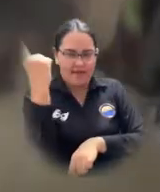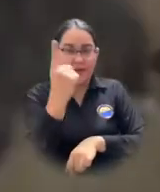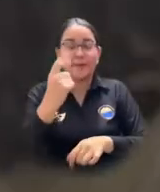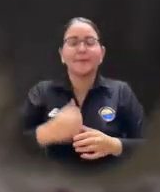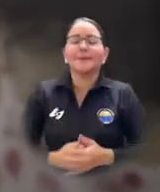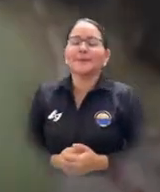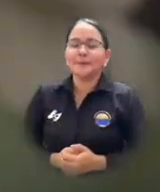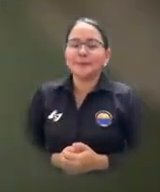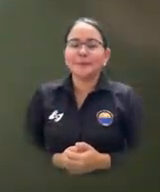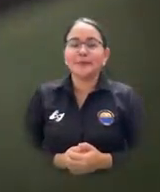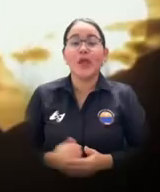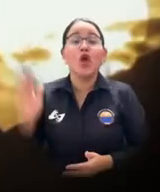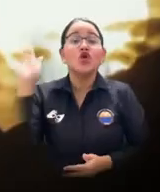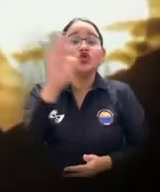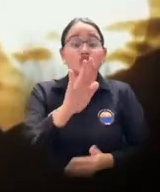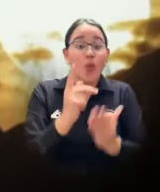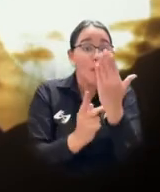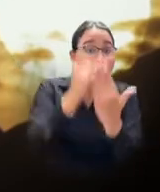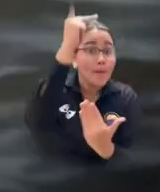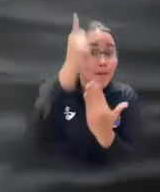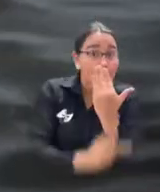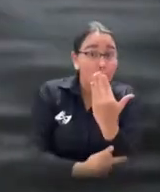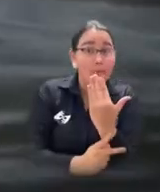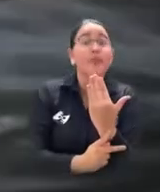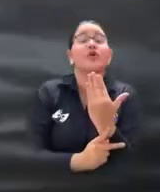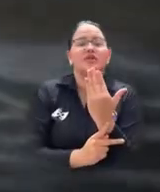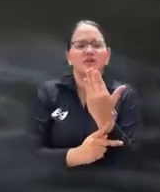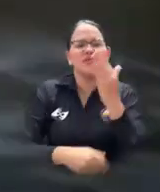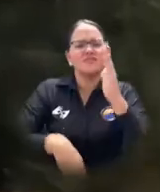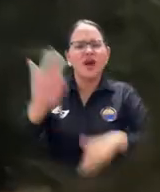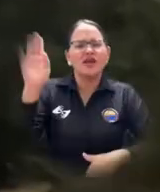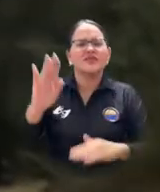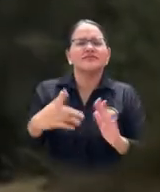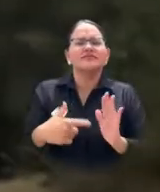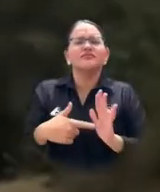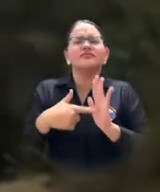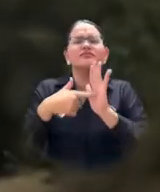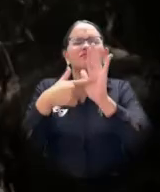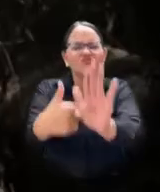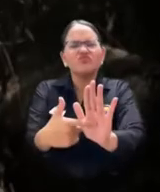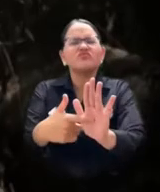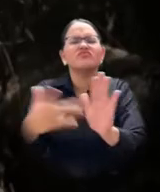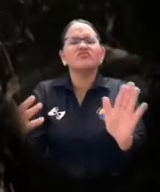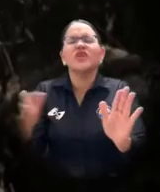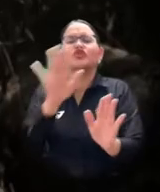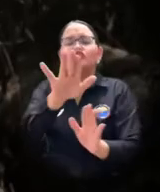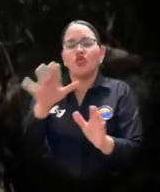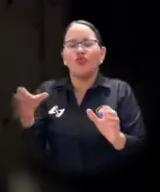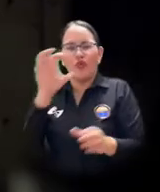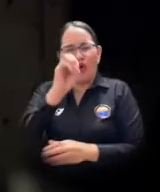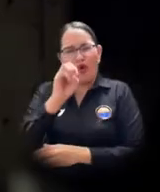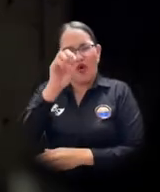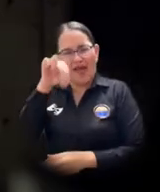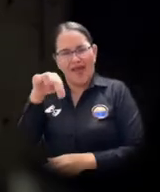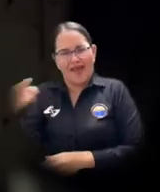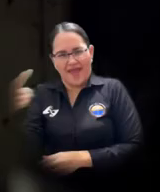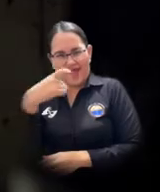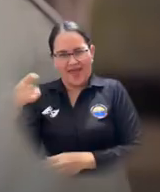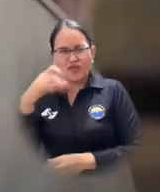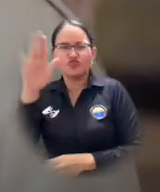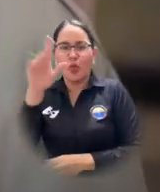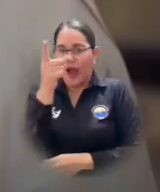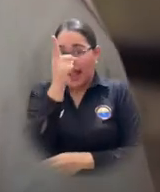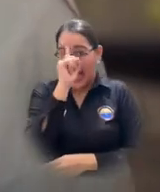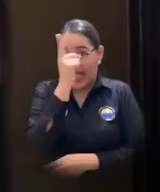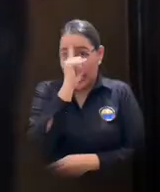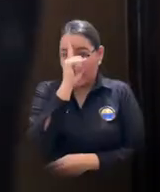Para la financiación del proyecto se presentó a Malteser International, que es una ONG alemana que desarrolla proyectos humanitarios